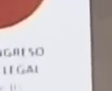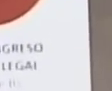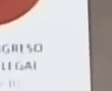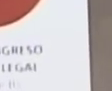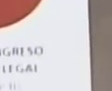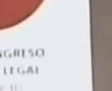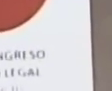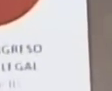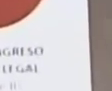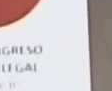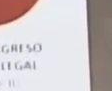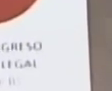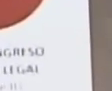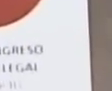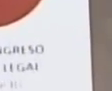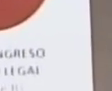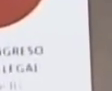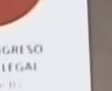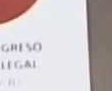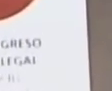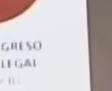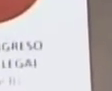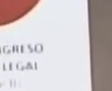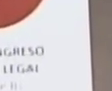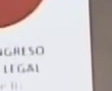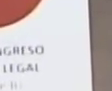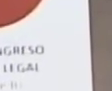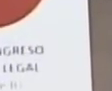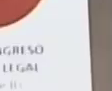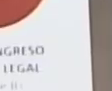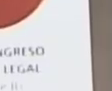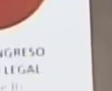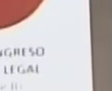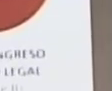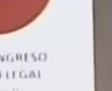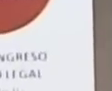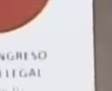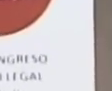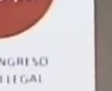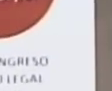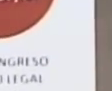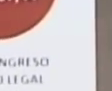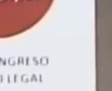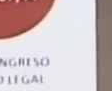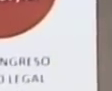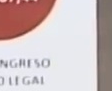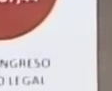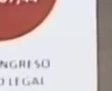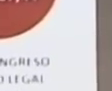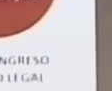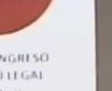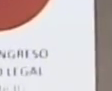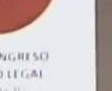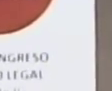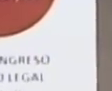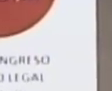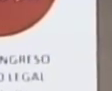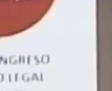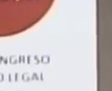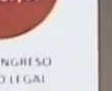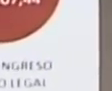tabuladores de la Fuerza Armada Nacional Bolivariana, de la Administración Pública